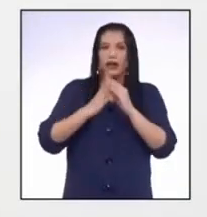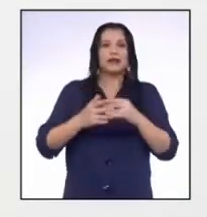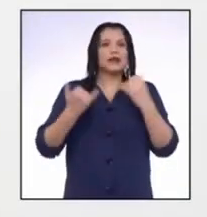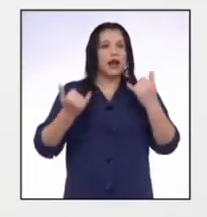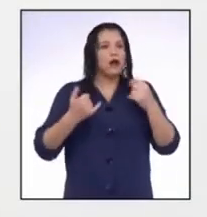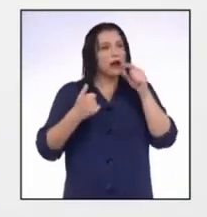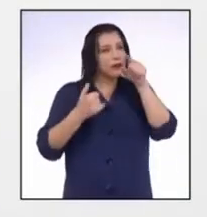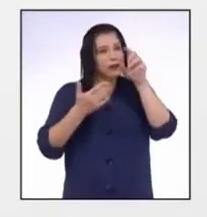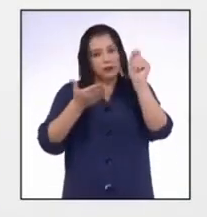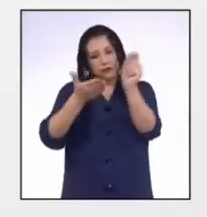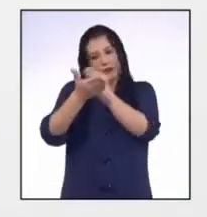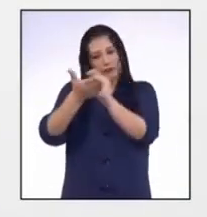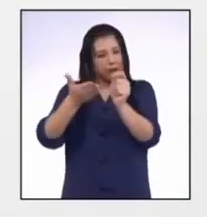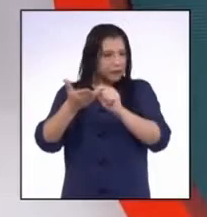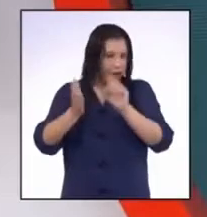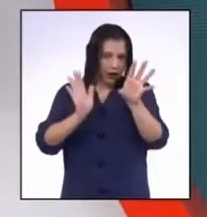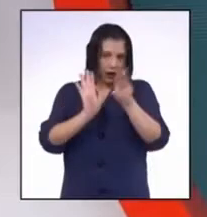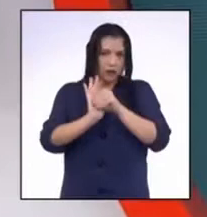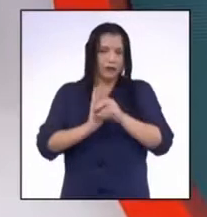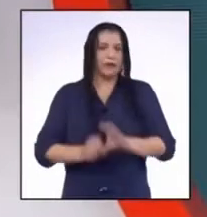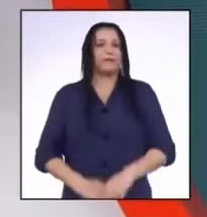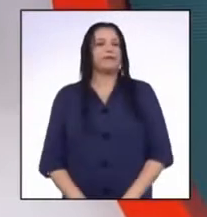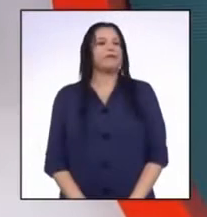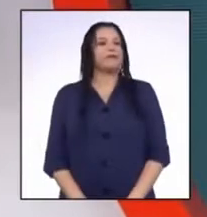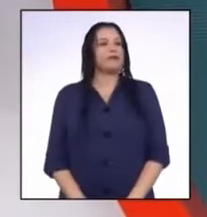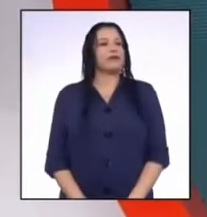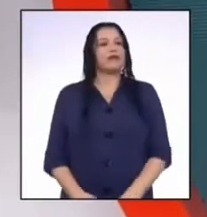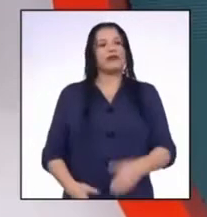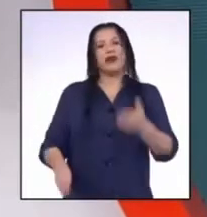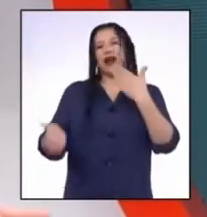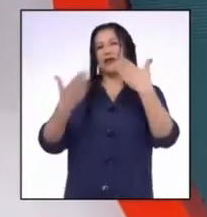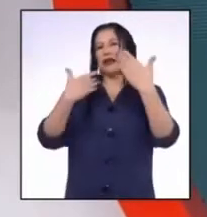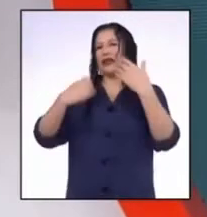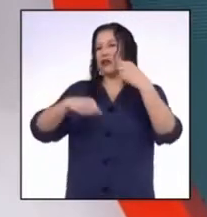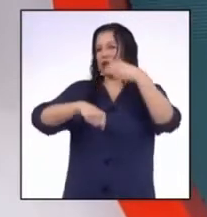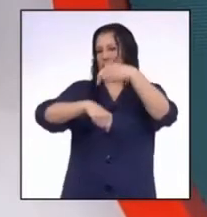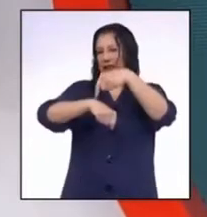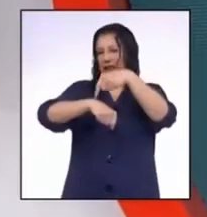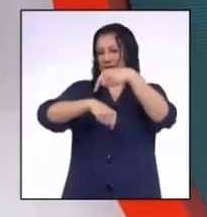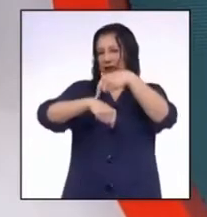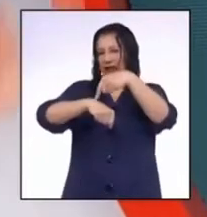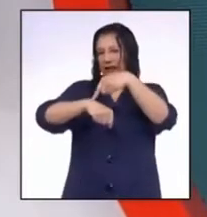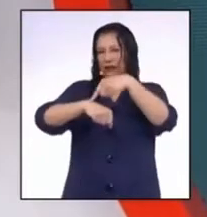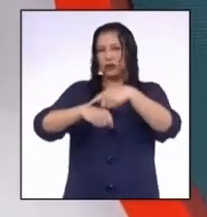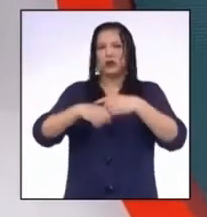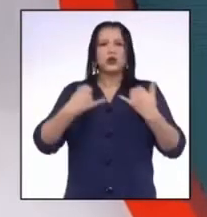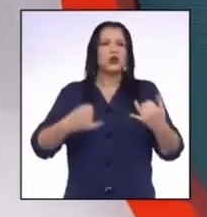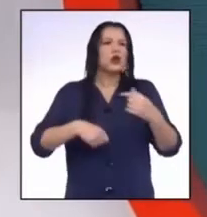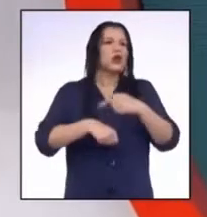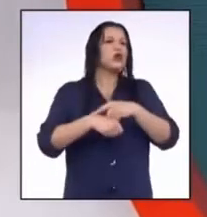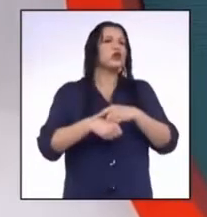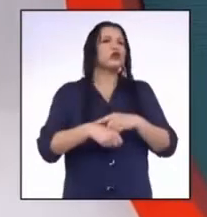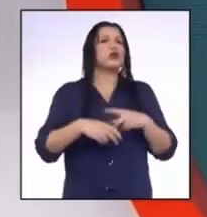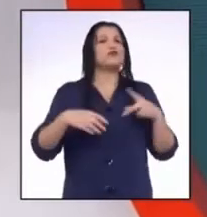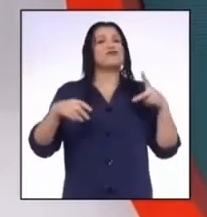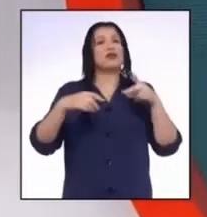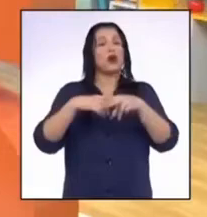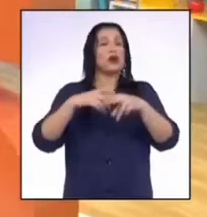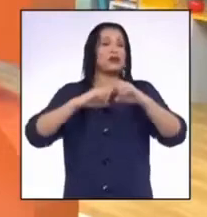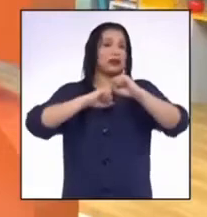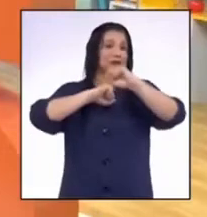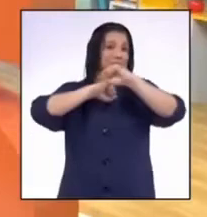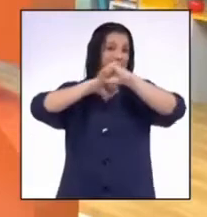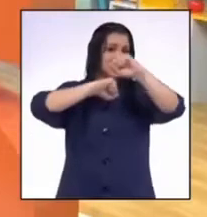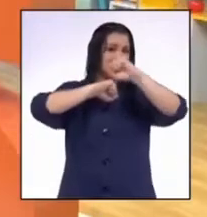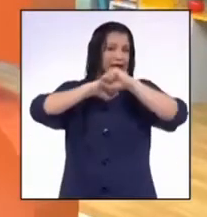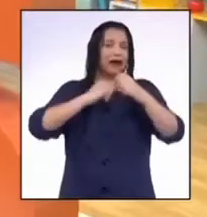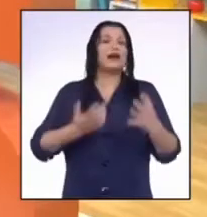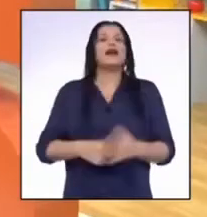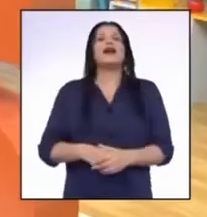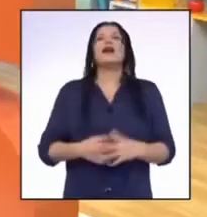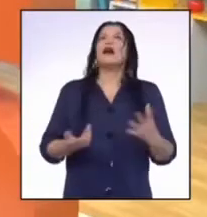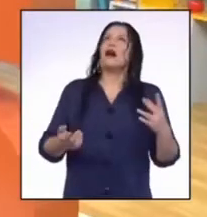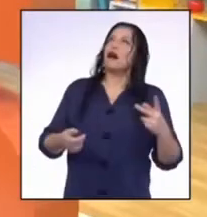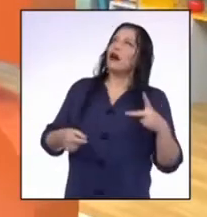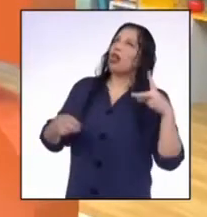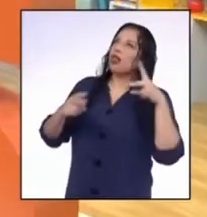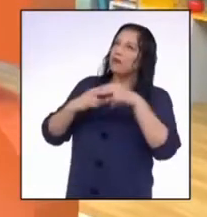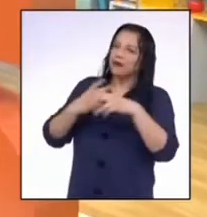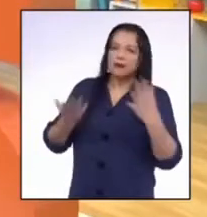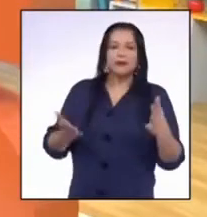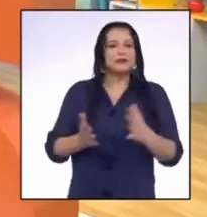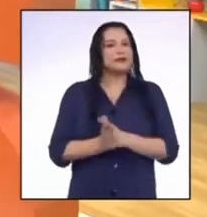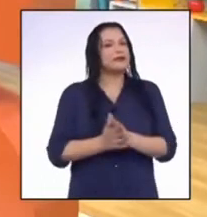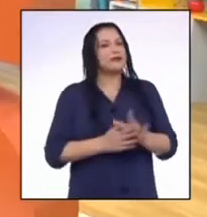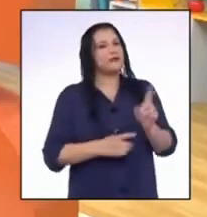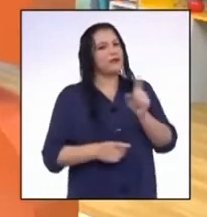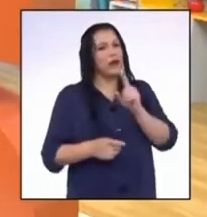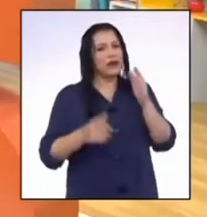lo que veremos a continuación. Hablando de tiempo, justo es hora de irnos a corte comercial. No pues, Stephanie, porque siempre nos tienes